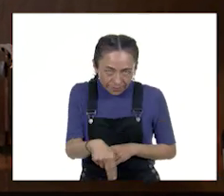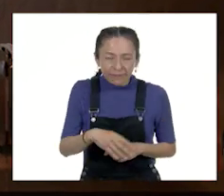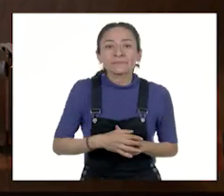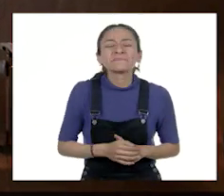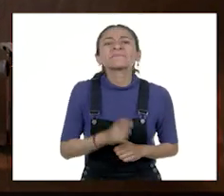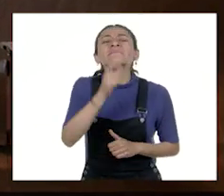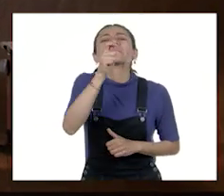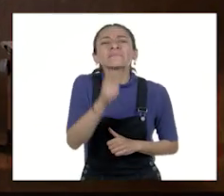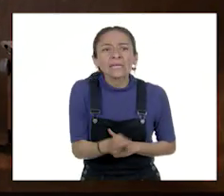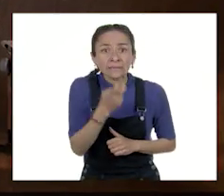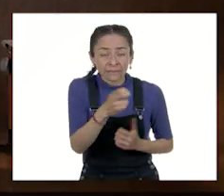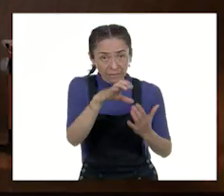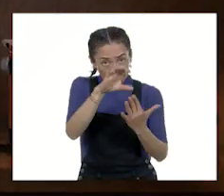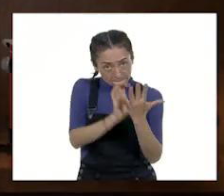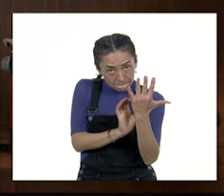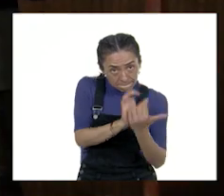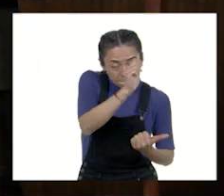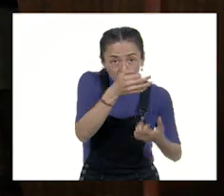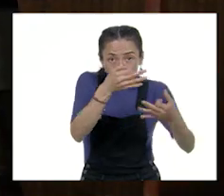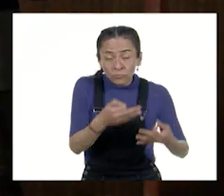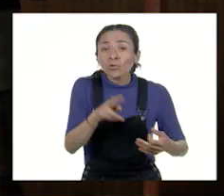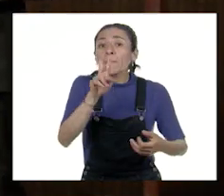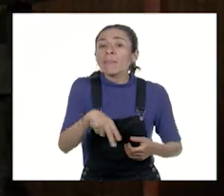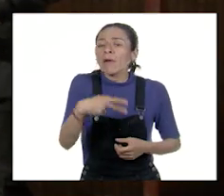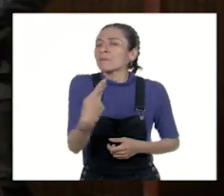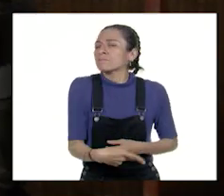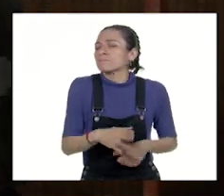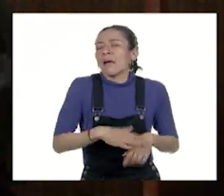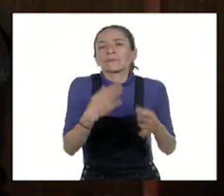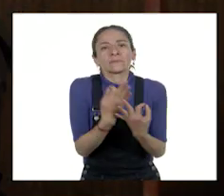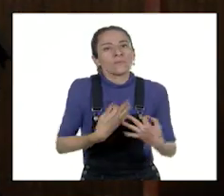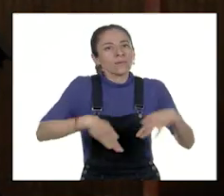es la columna vertebral de nuestro país. Bueno,